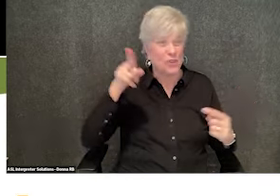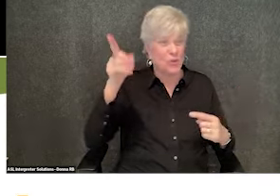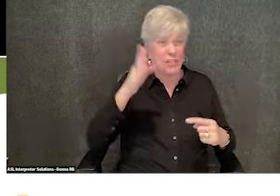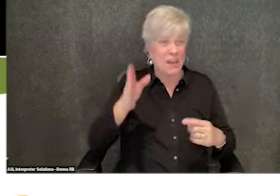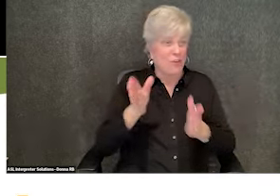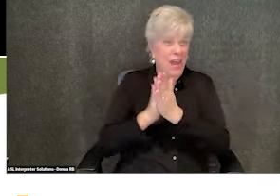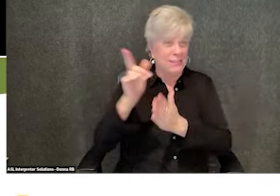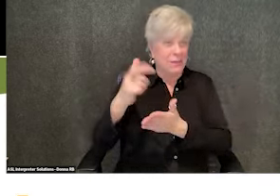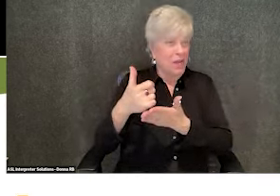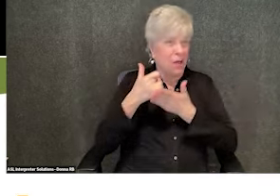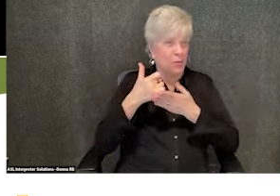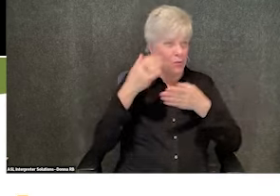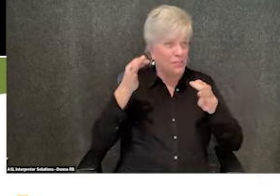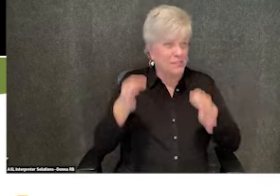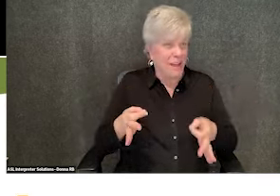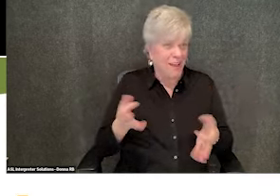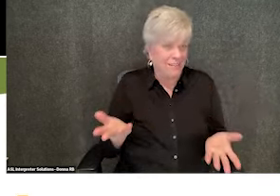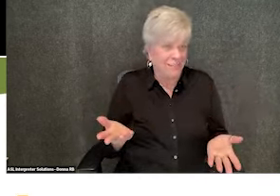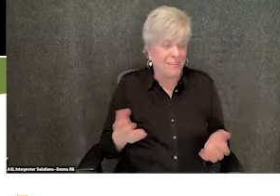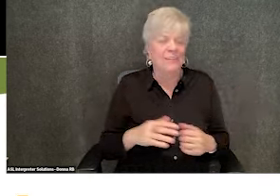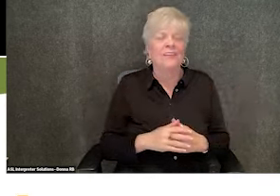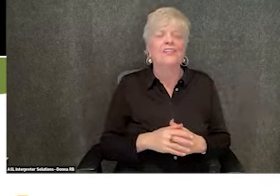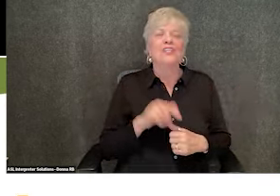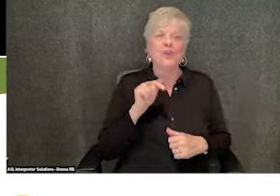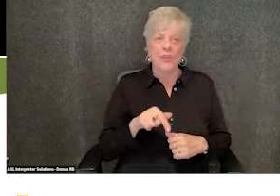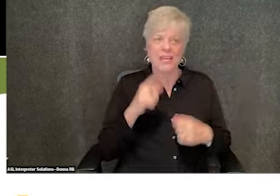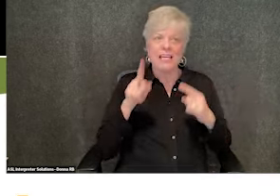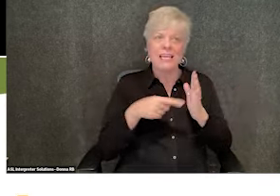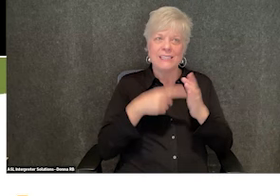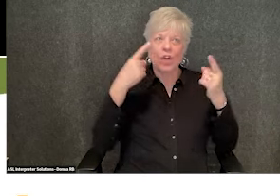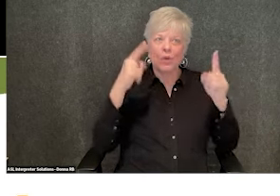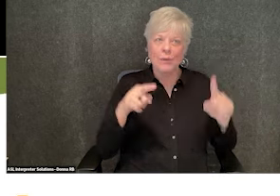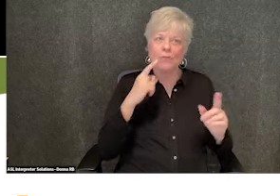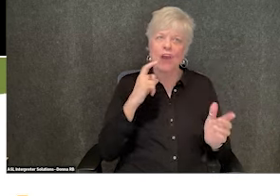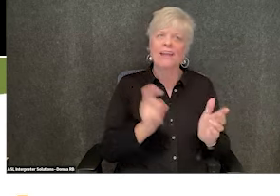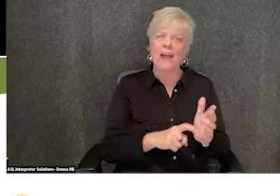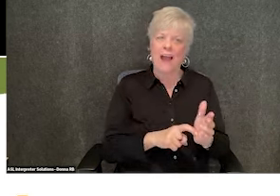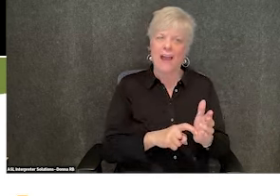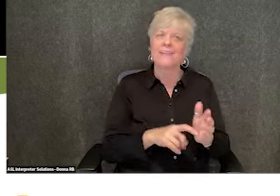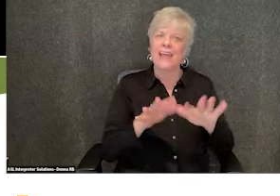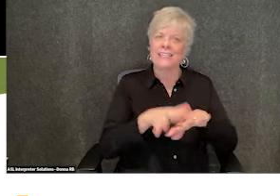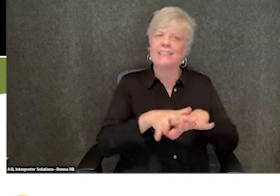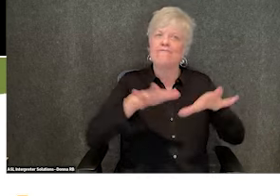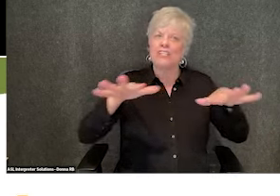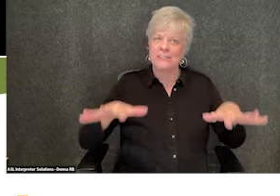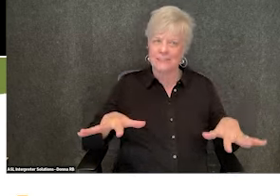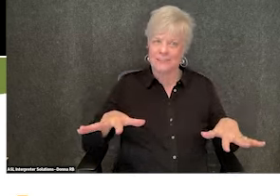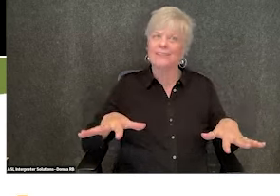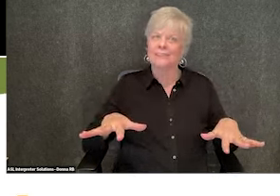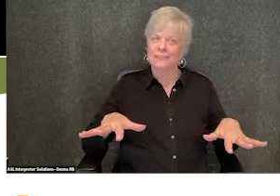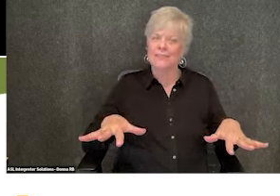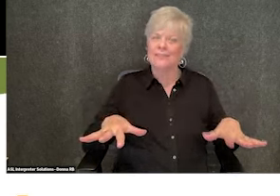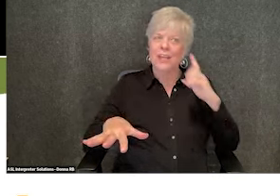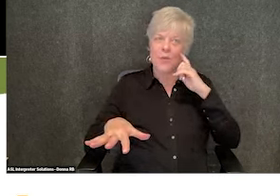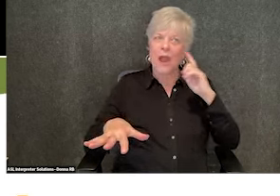piensan igual que uno. Piensan, o sea, de manera muy diferente. A veces uno tiene amistades o amigos que